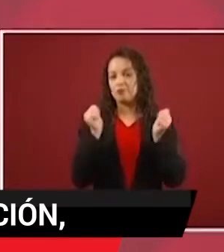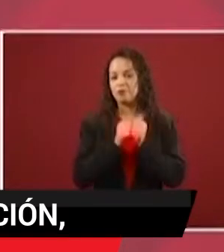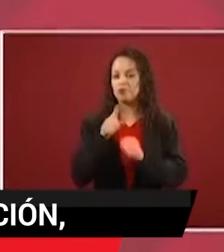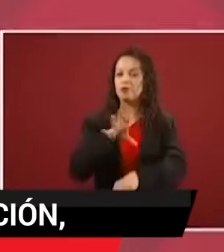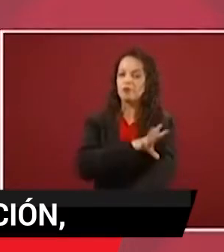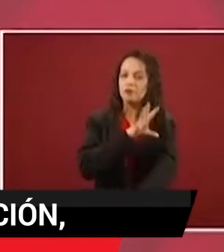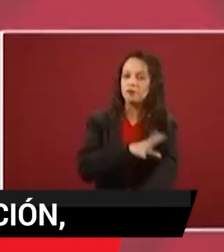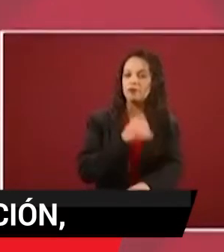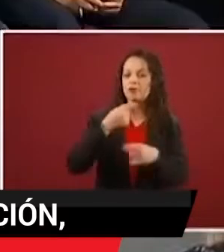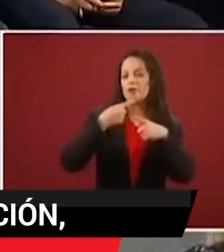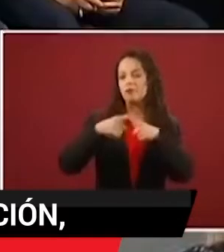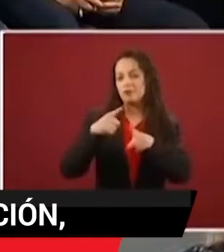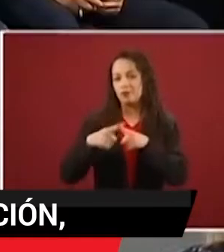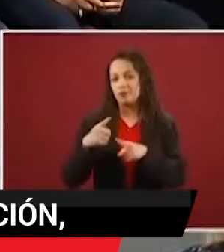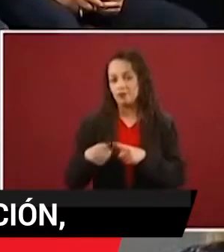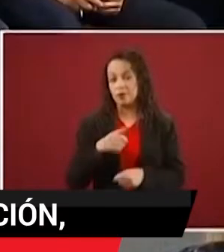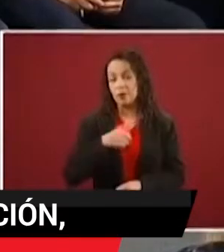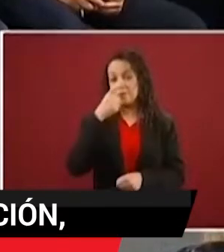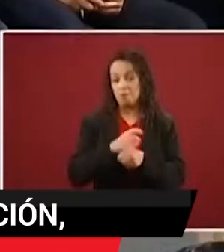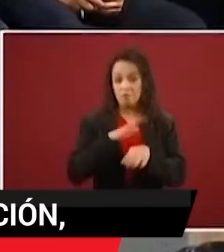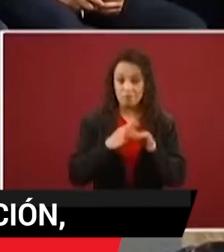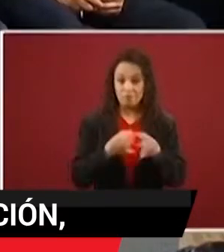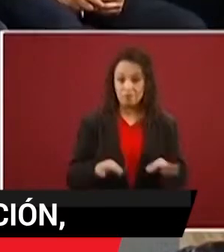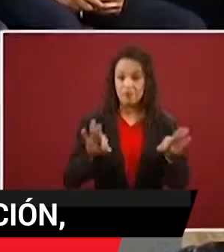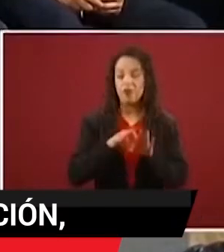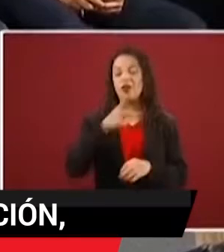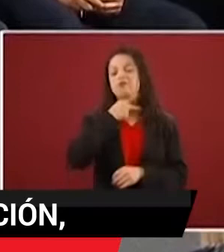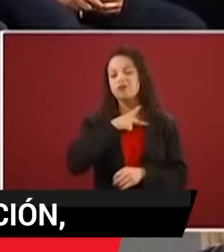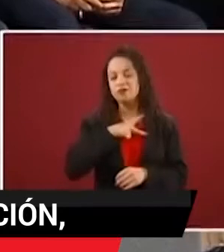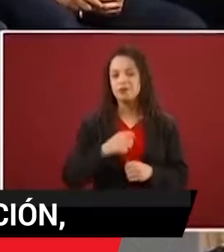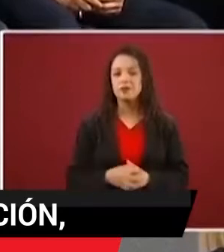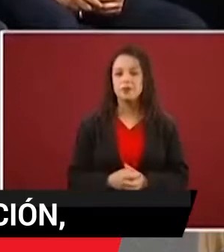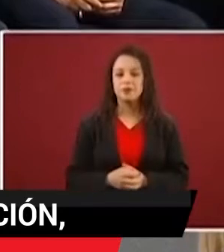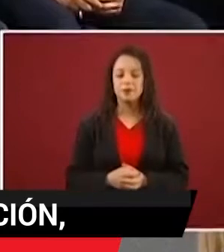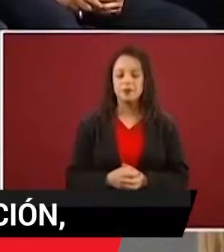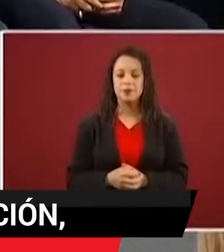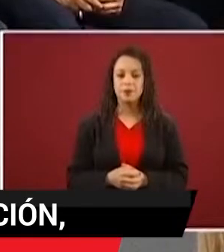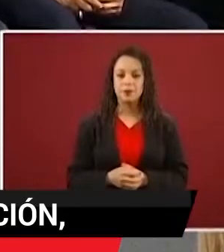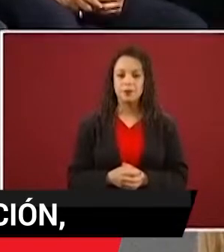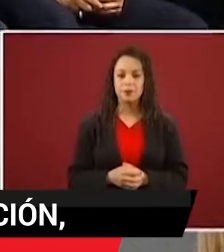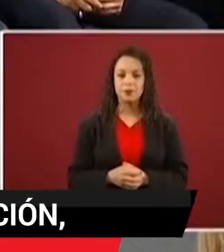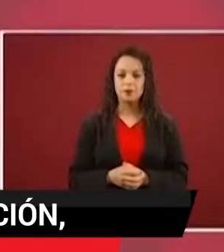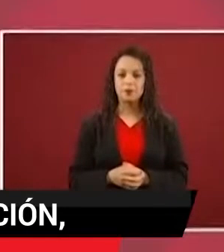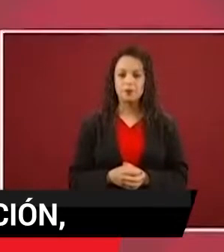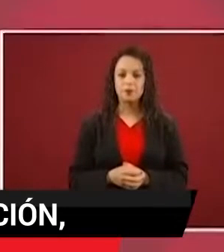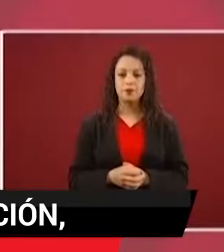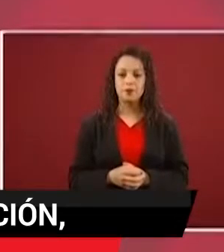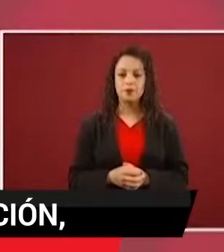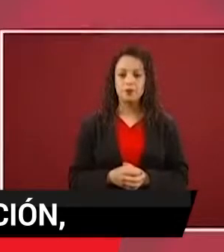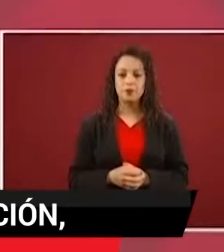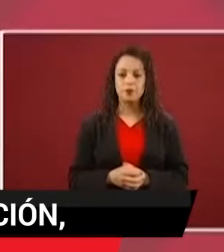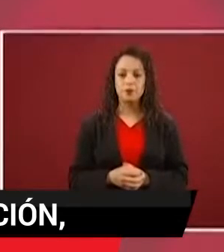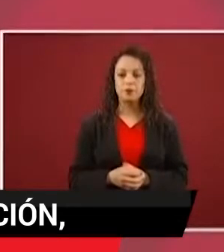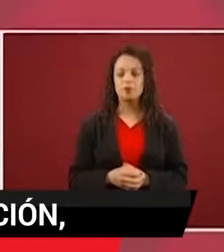el nepotismo y el acoso sexual, así como impulsar la paridad de género y una nueva apuesta para un nuevo perfil de los